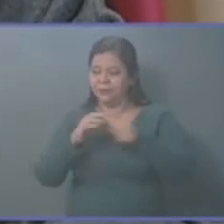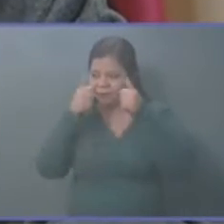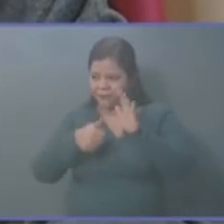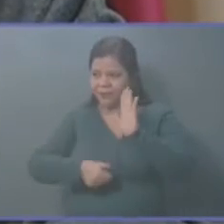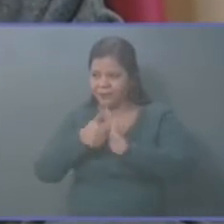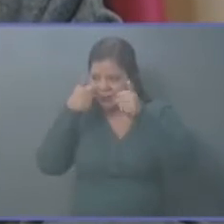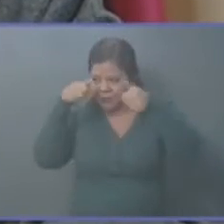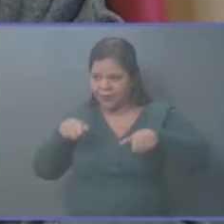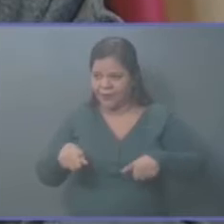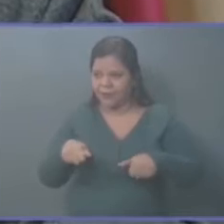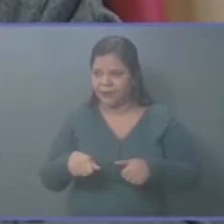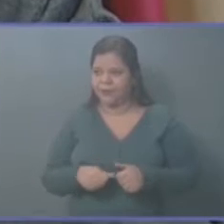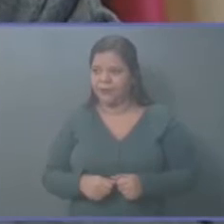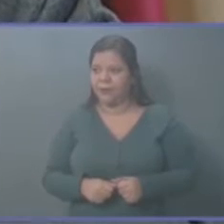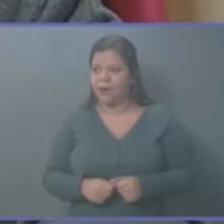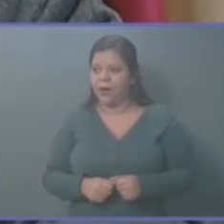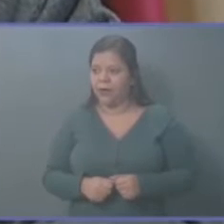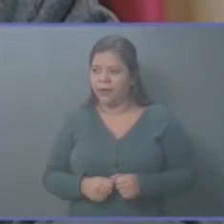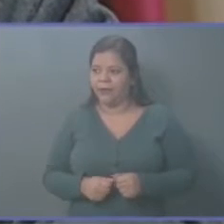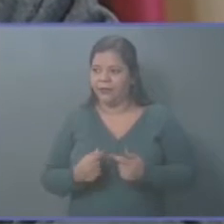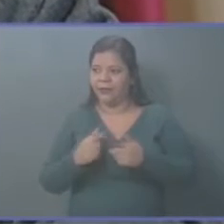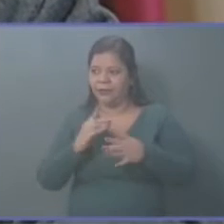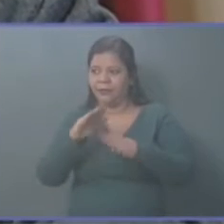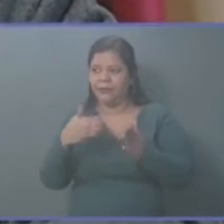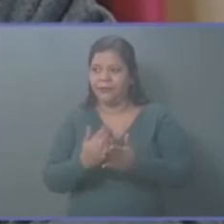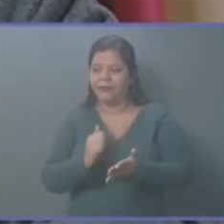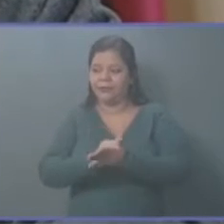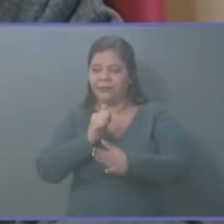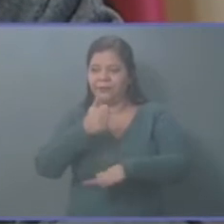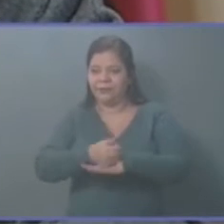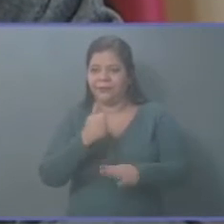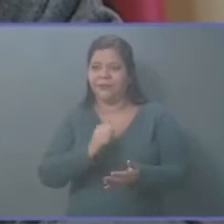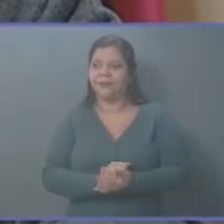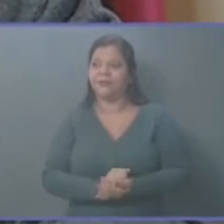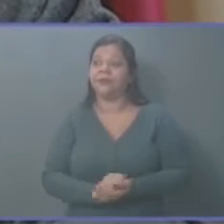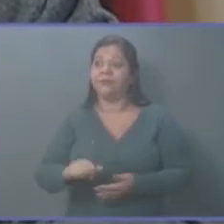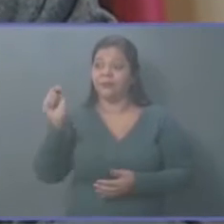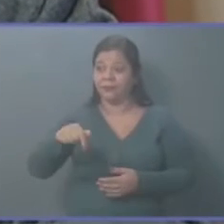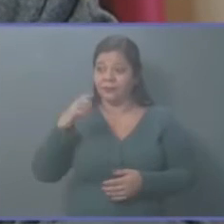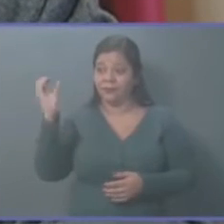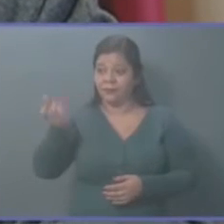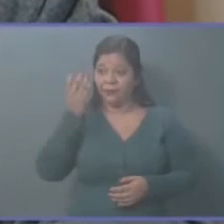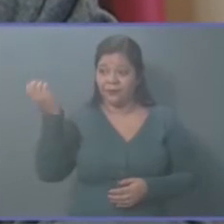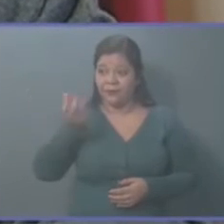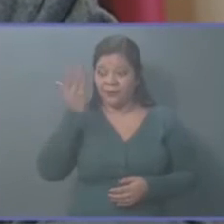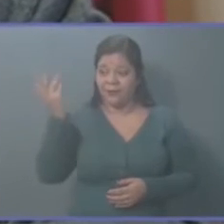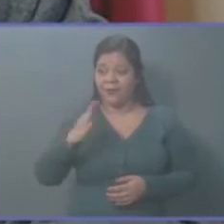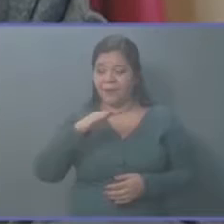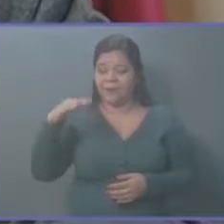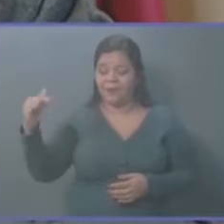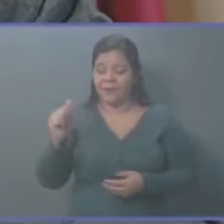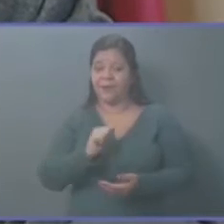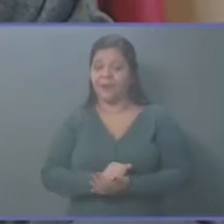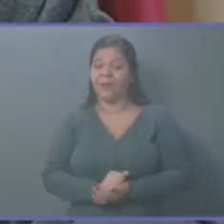el presidente Nayib Bukele haya decretado este estado de emergencia que es muy, pero